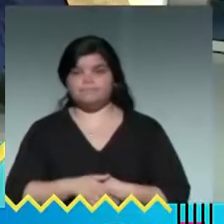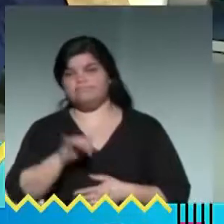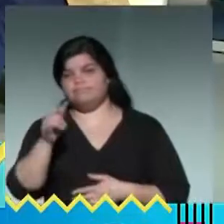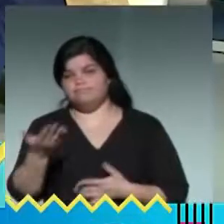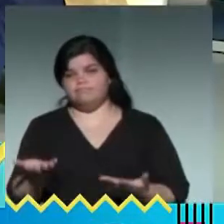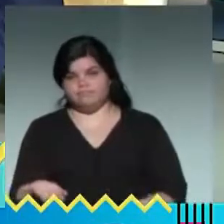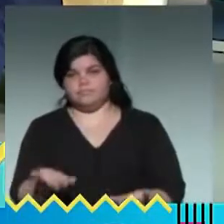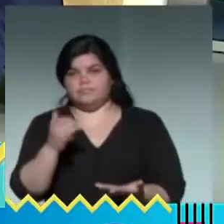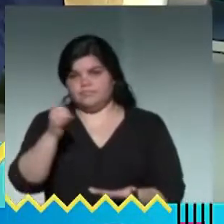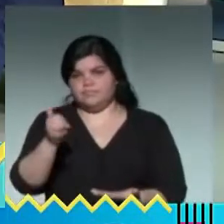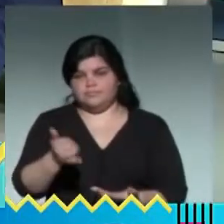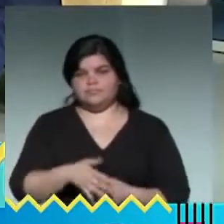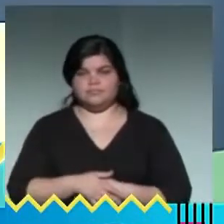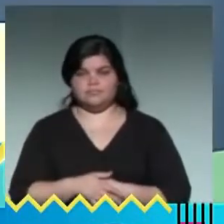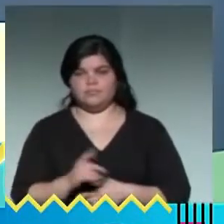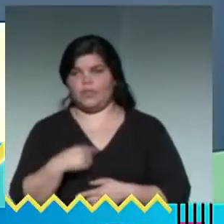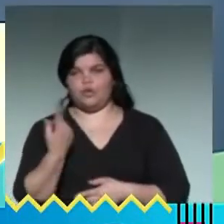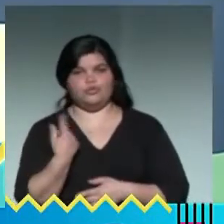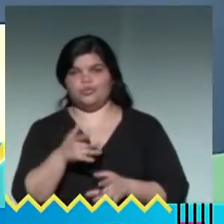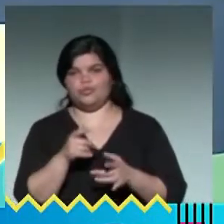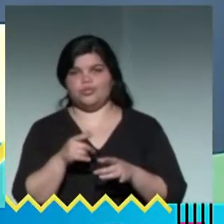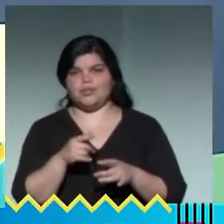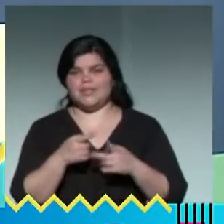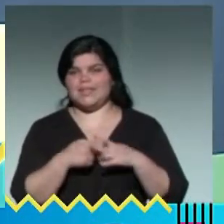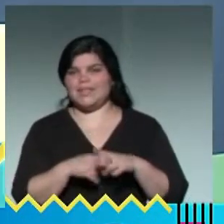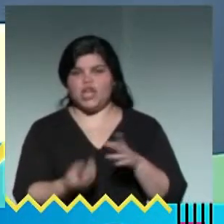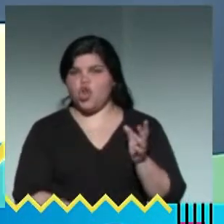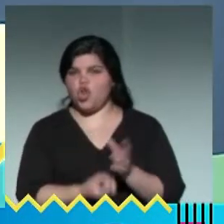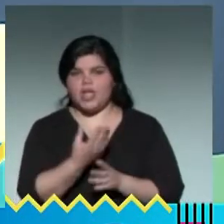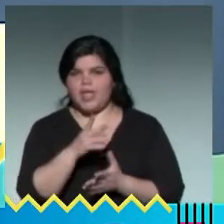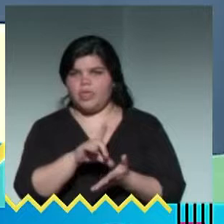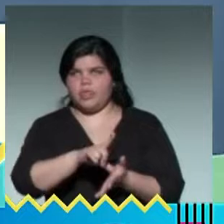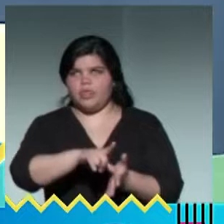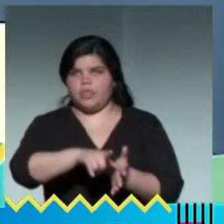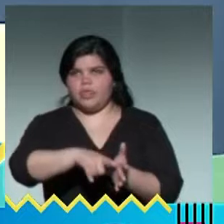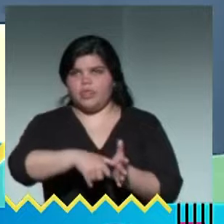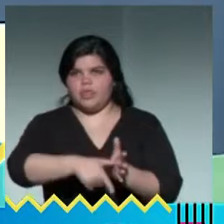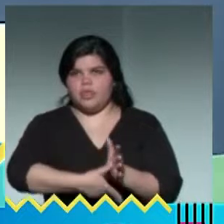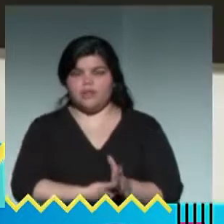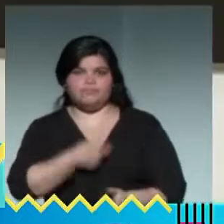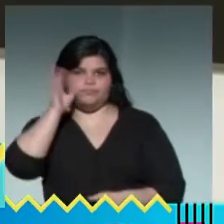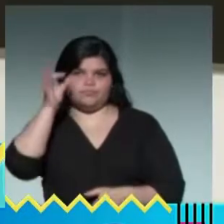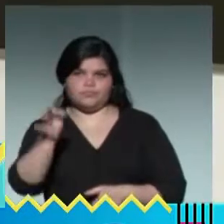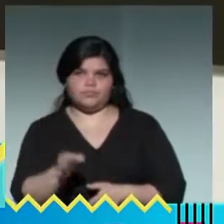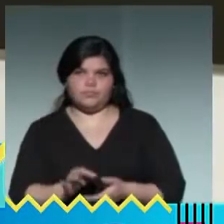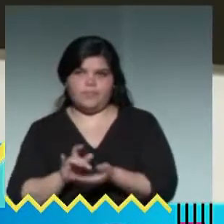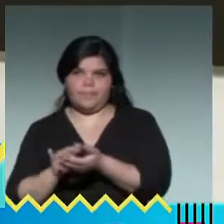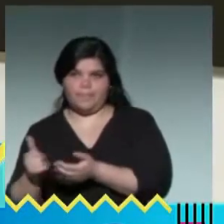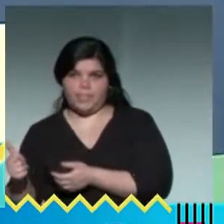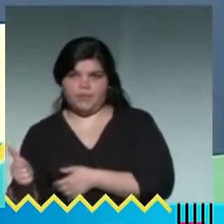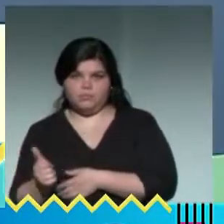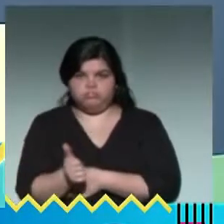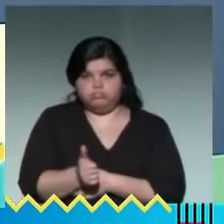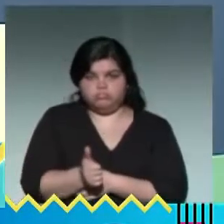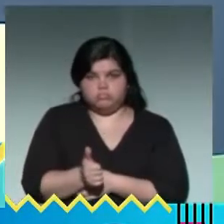nosotros tenemos atrasos tecnológicos importantes. Vos sabés que te movés un poquito y el celular te pierde la